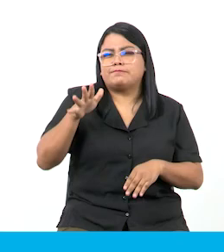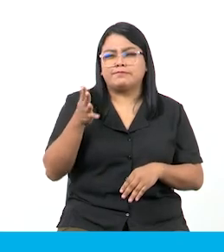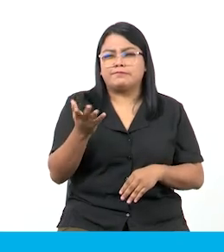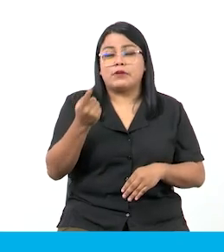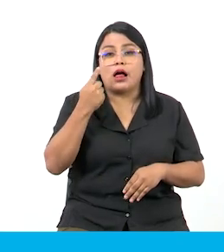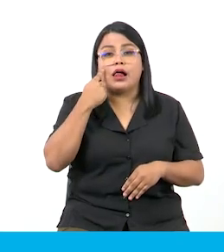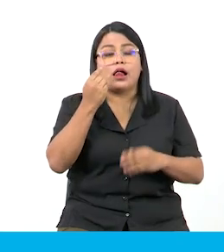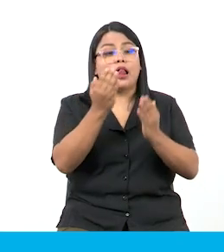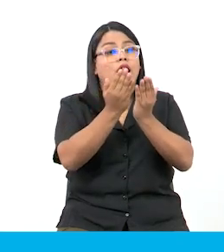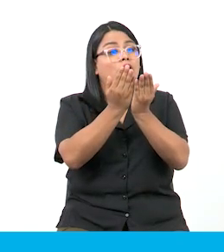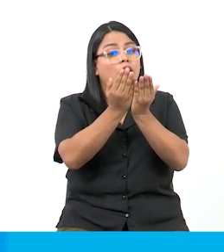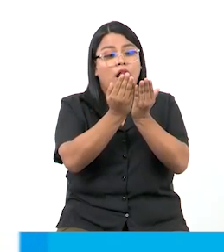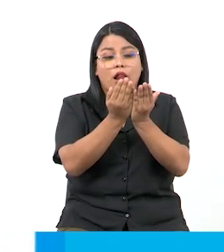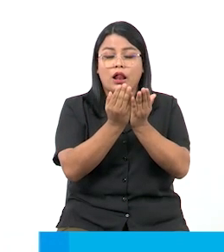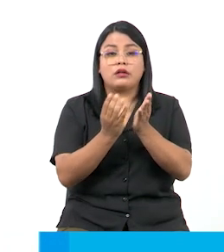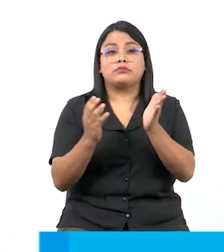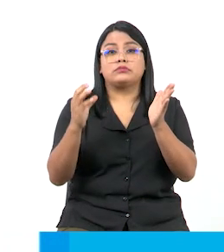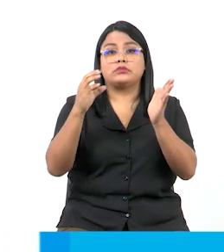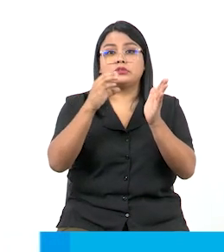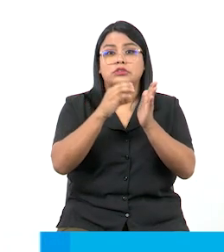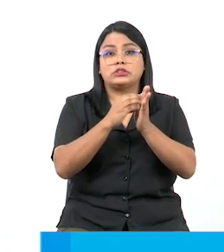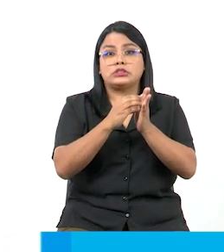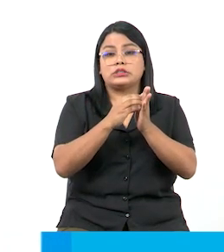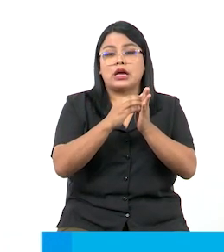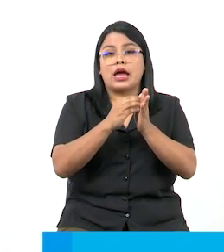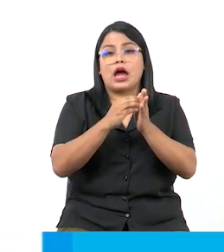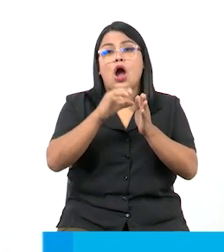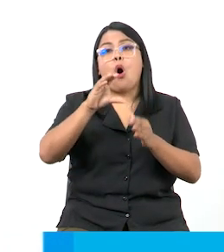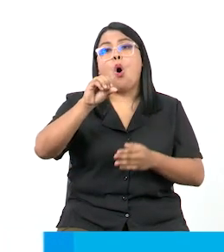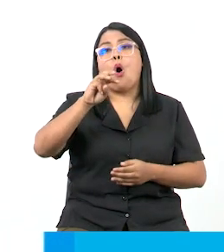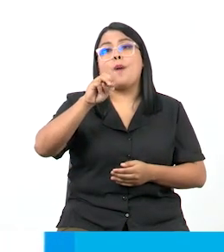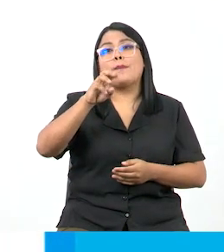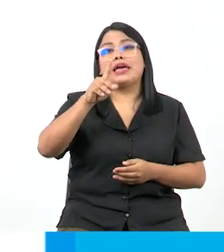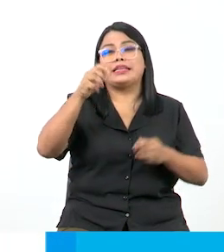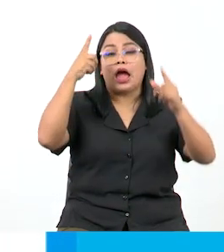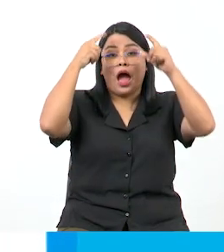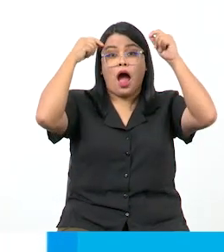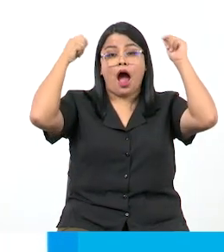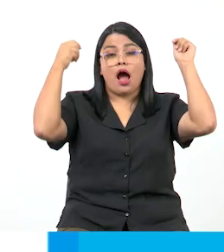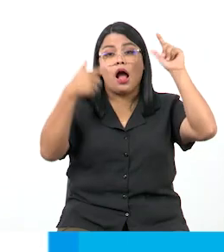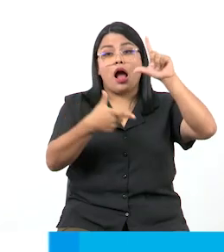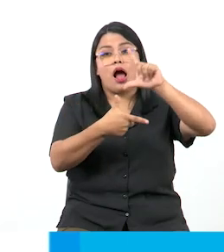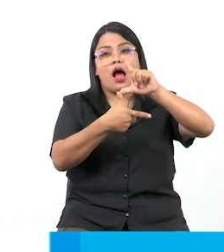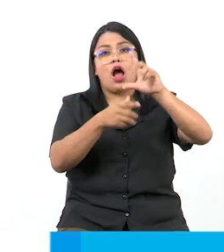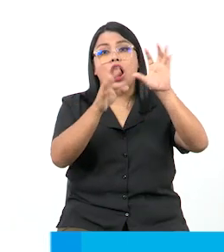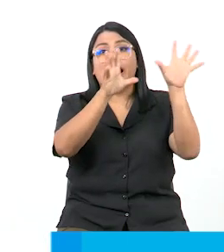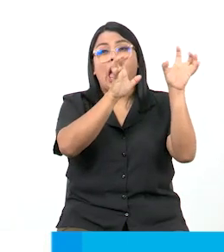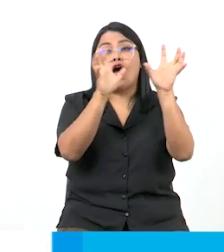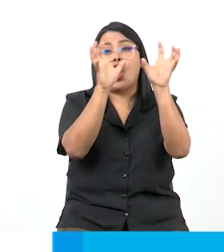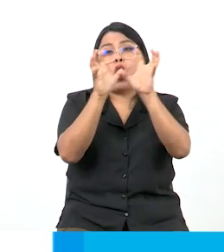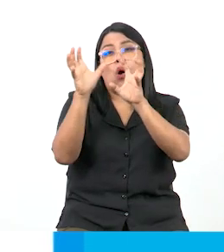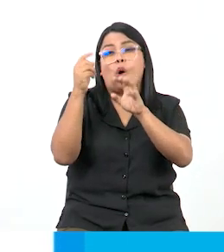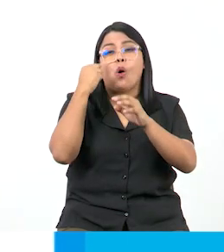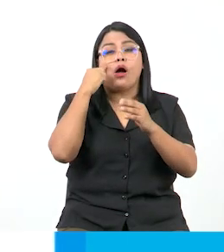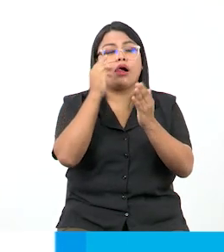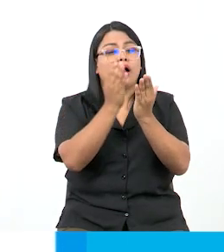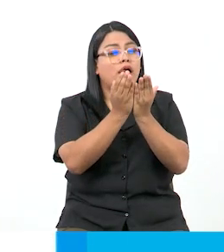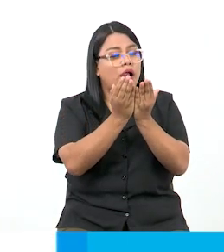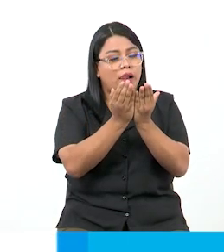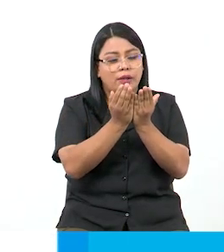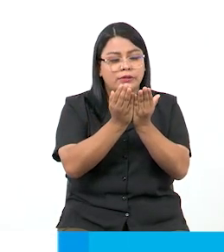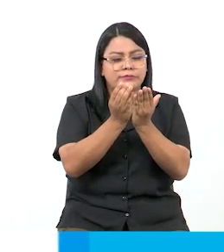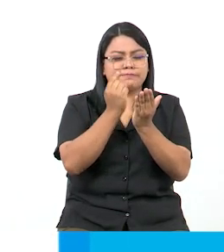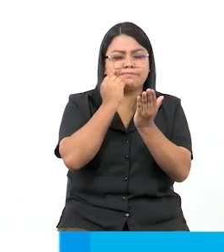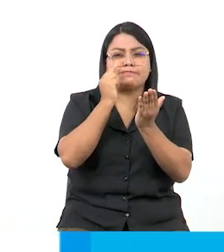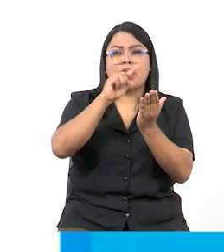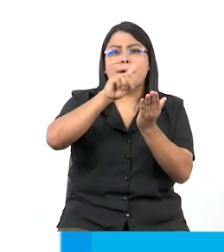Anticipación. En este caso tenemos la lectura de un fragmento de una comedia grecolatina, Las nubes. A partir de